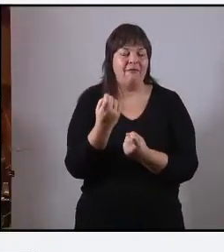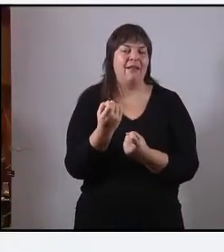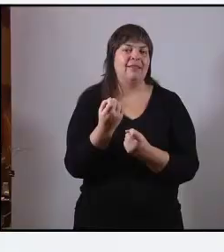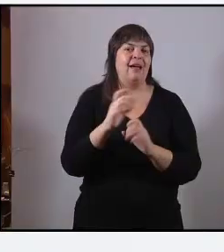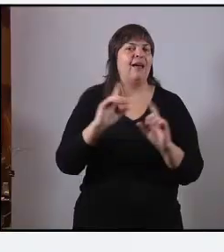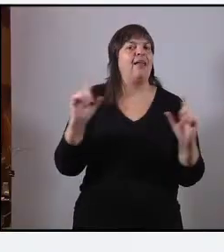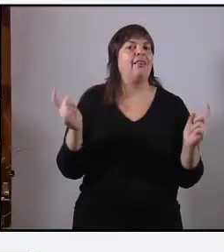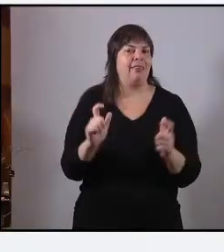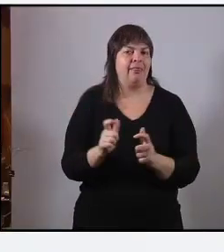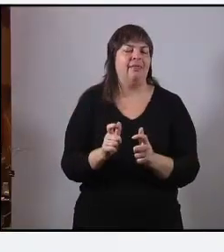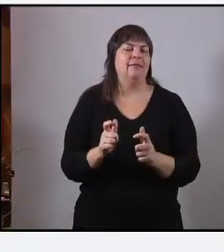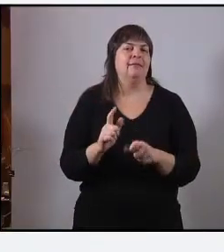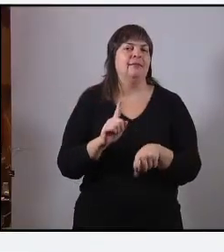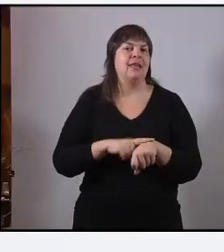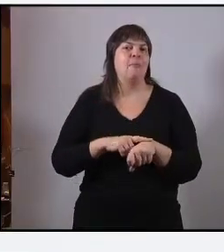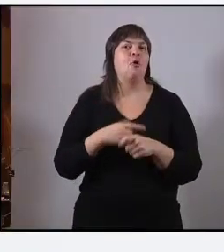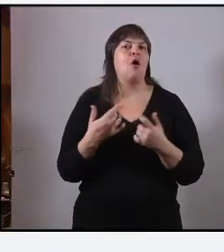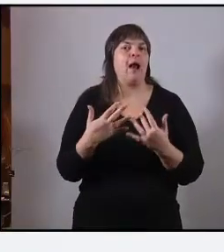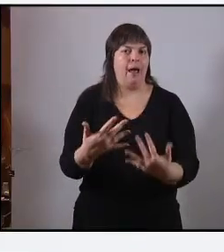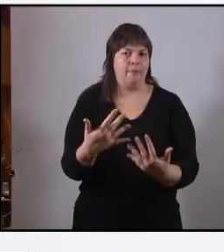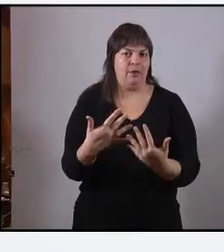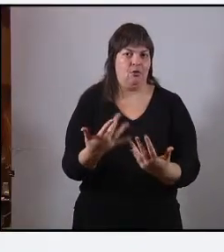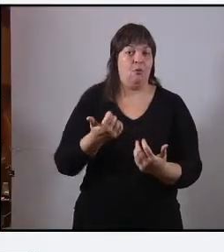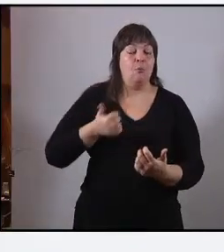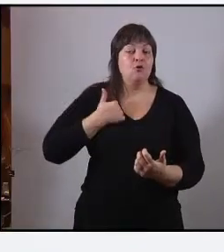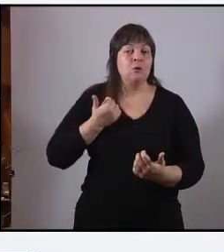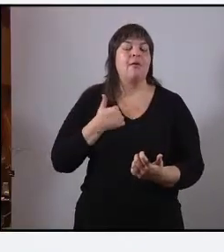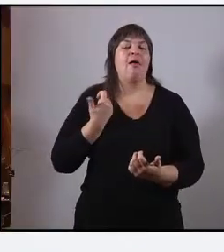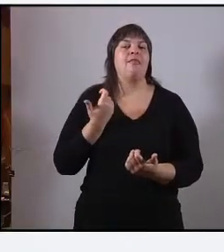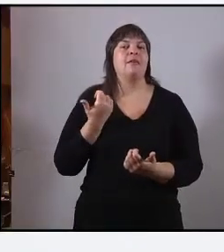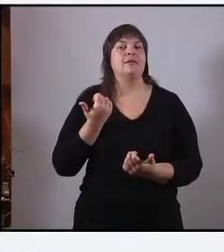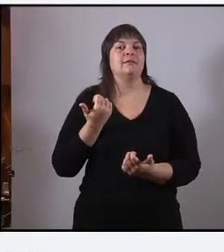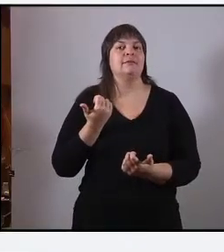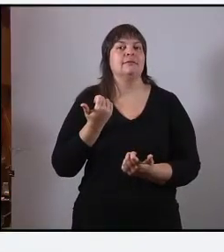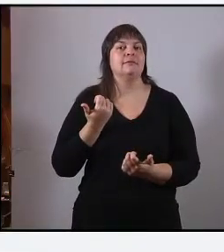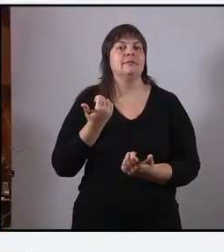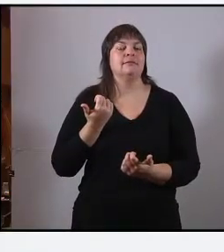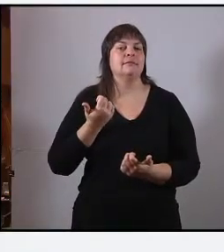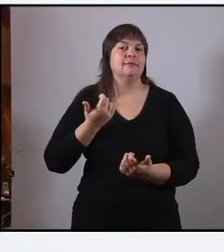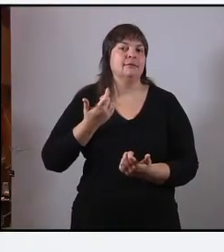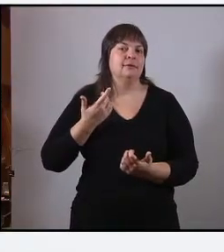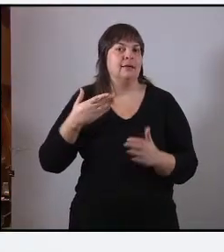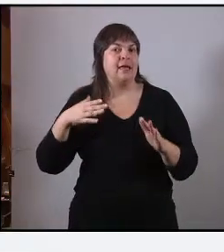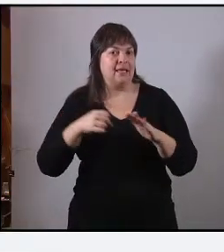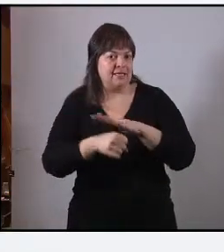y aumentar las posibilidades, las oportunidades de inserción.